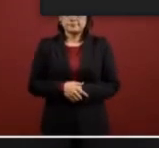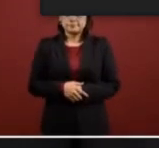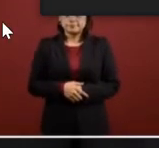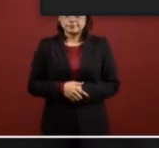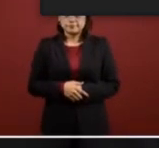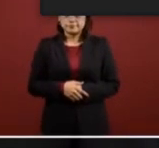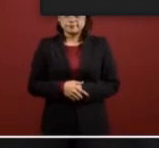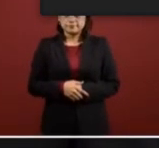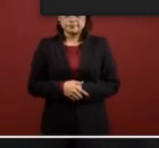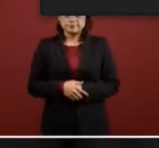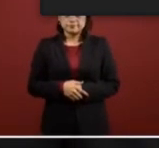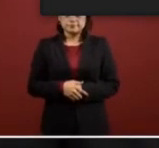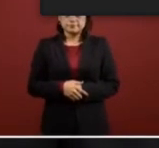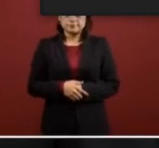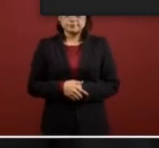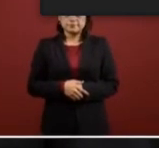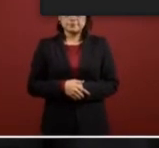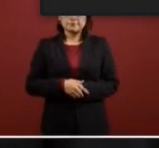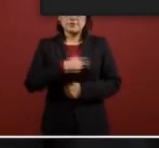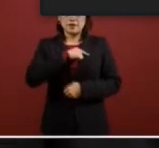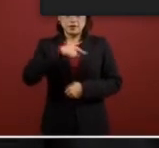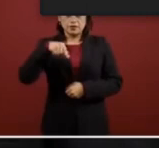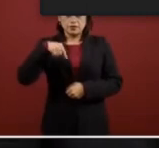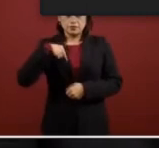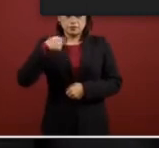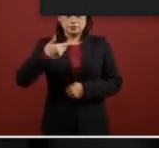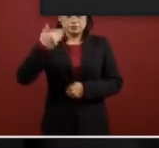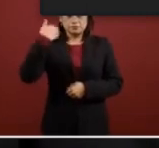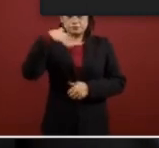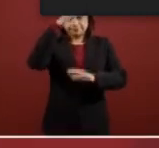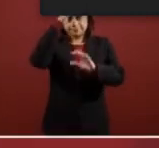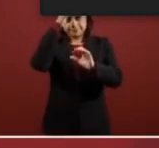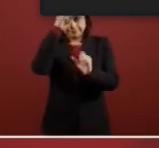Acordamos dar a conocer toda la